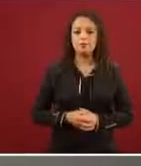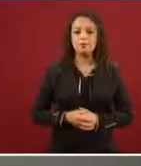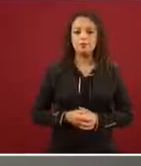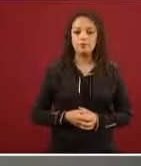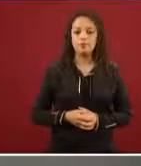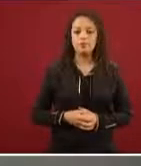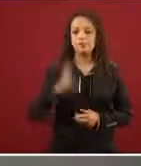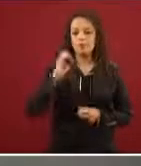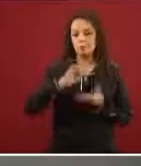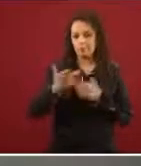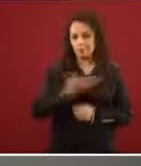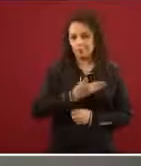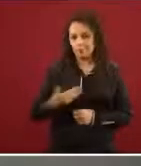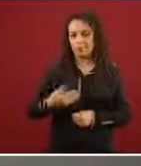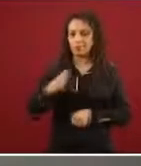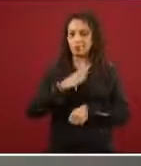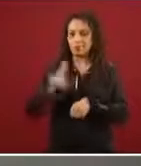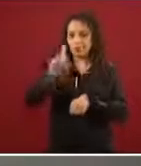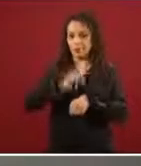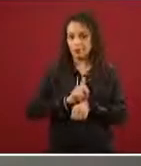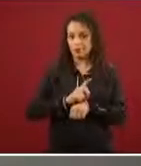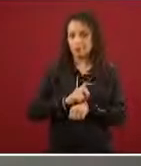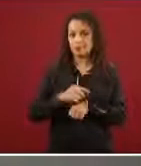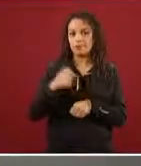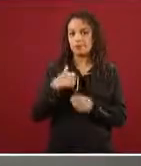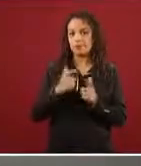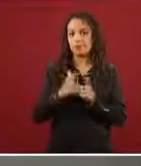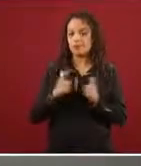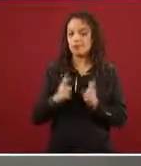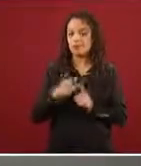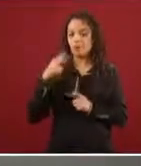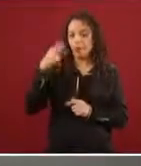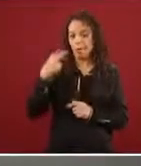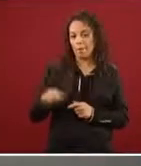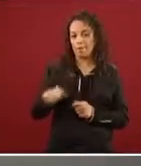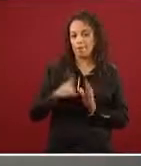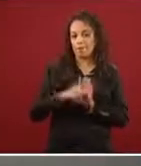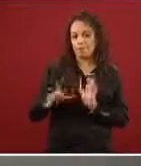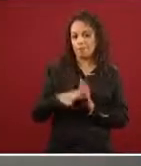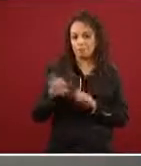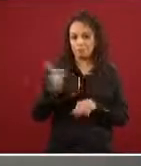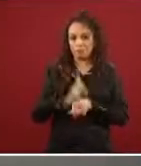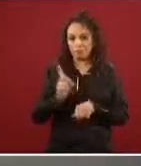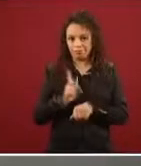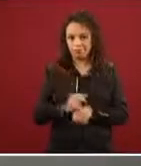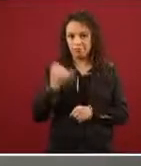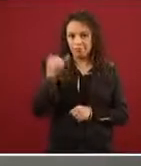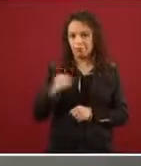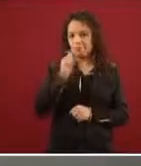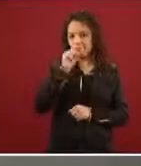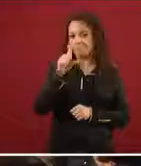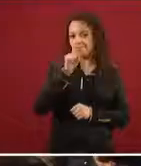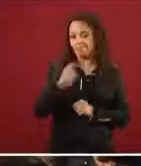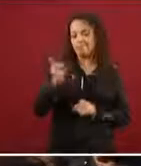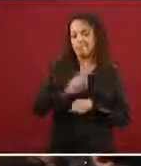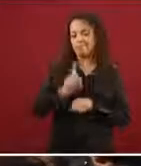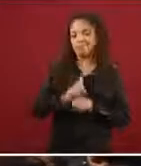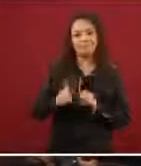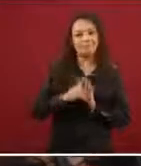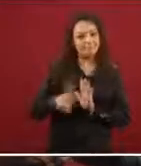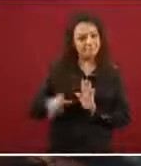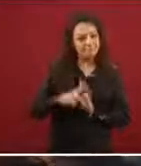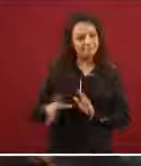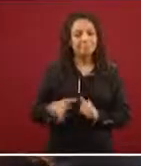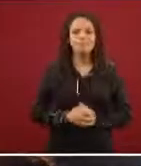Gracias, presidente. Buenos días, Esteban Durán, Grupo México Publica Diario y Jalisco Publica Diario. Voy a remitirme